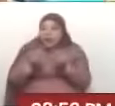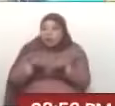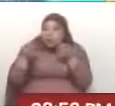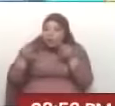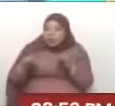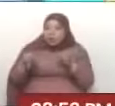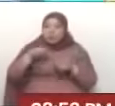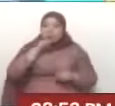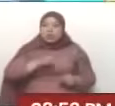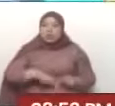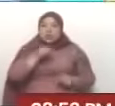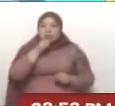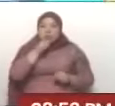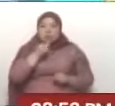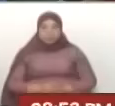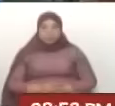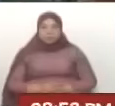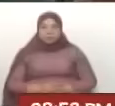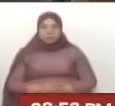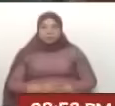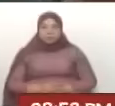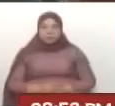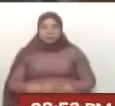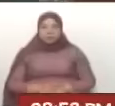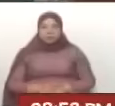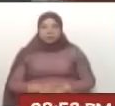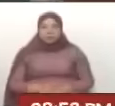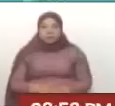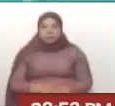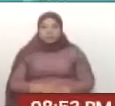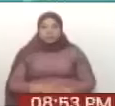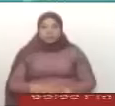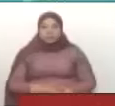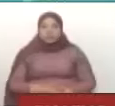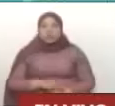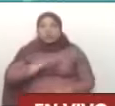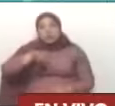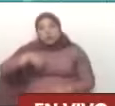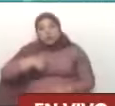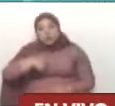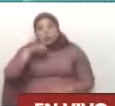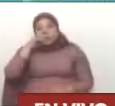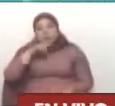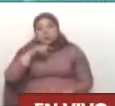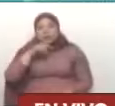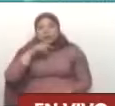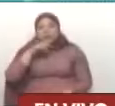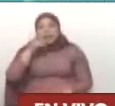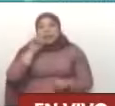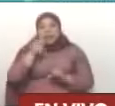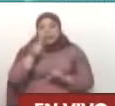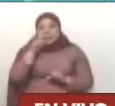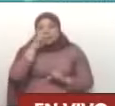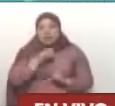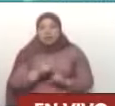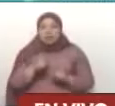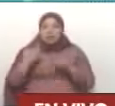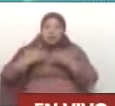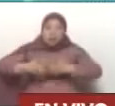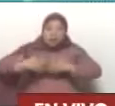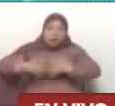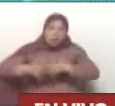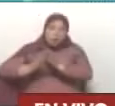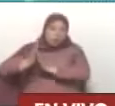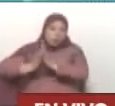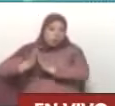e histórico de la cueva. No, nosotros hemos durante 10 años ya comenzamos como un emprendimiento y ya